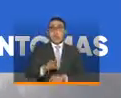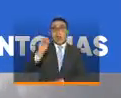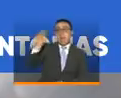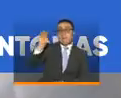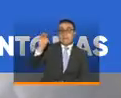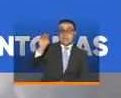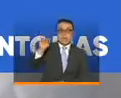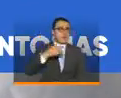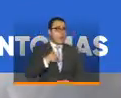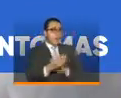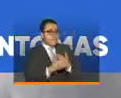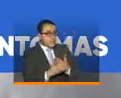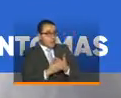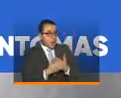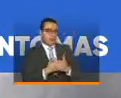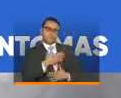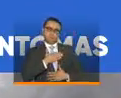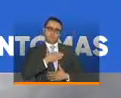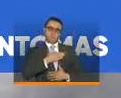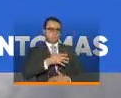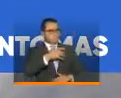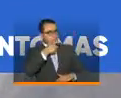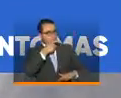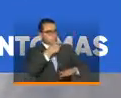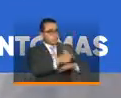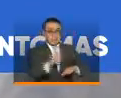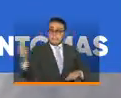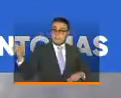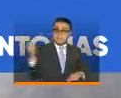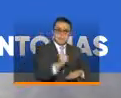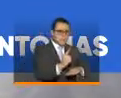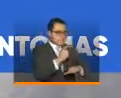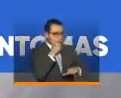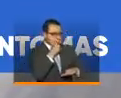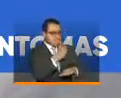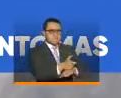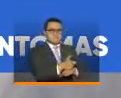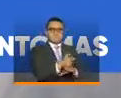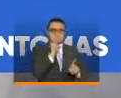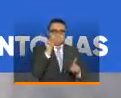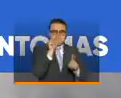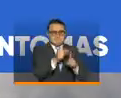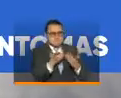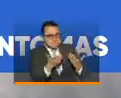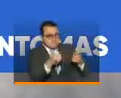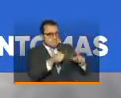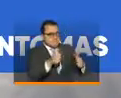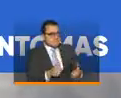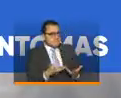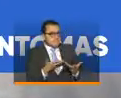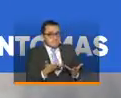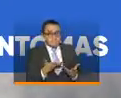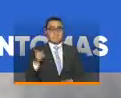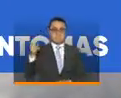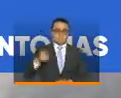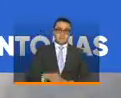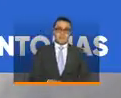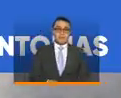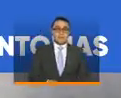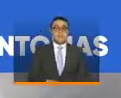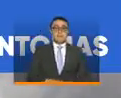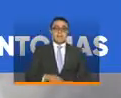le da informe médico, el médico respectivamente le hace la revisión para ver cómo se encuentra. Después de estos 15 o